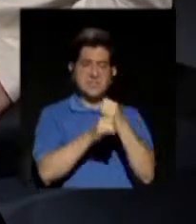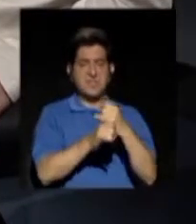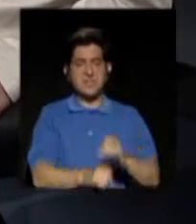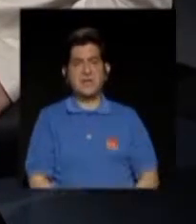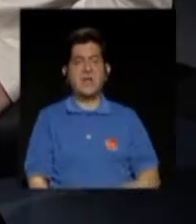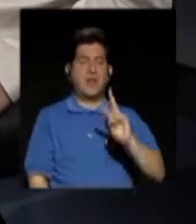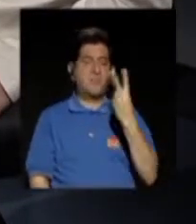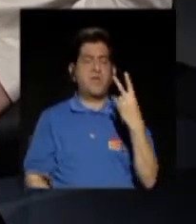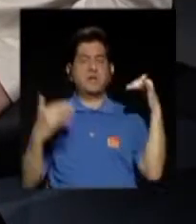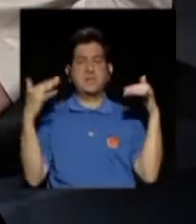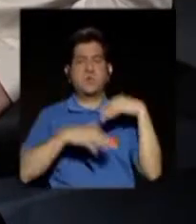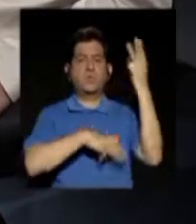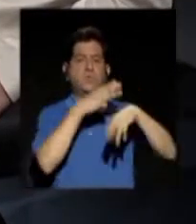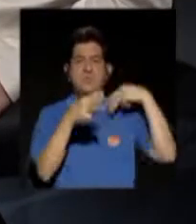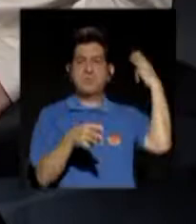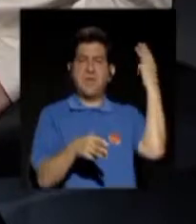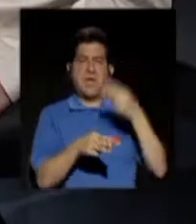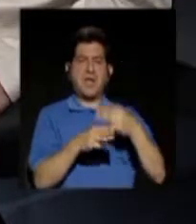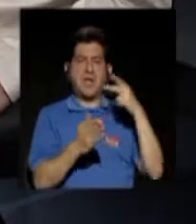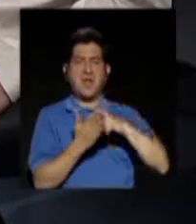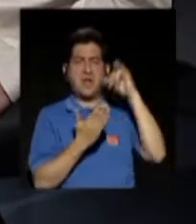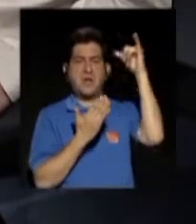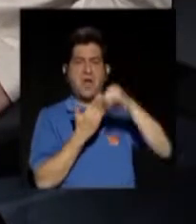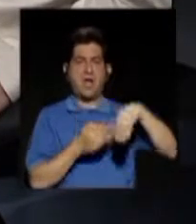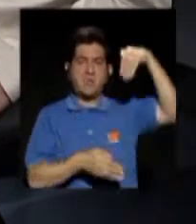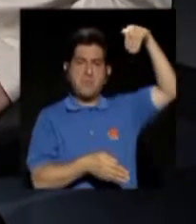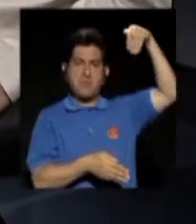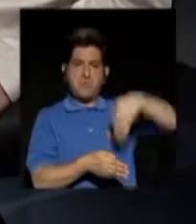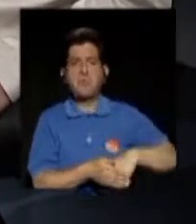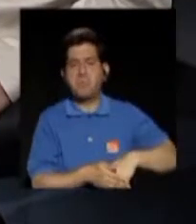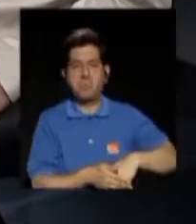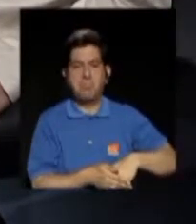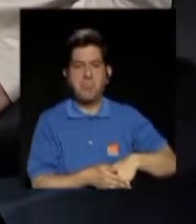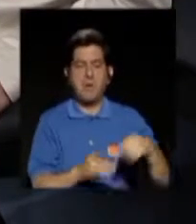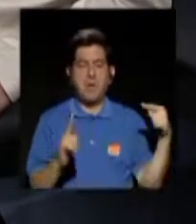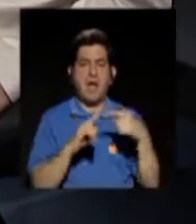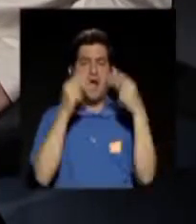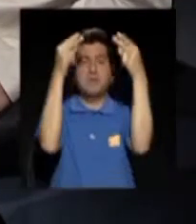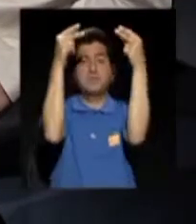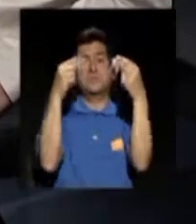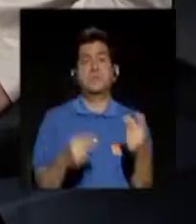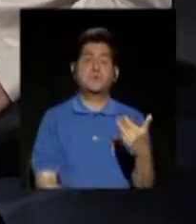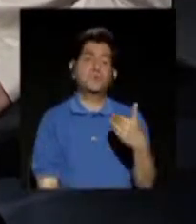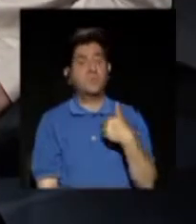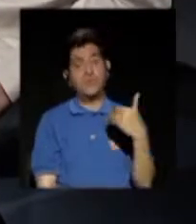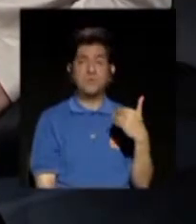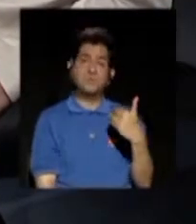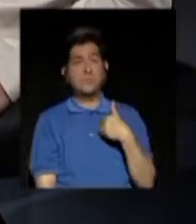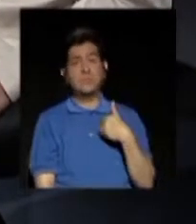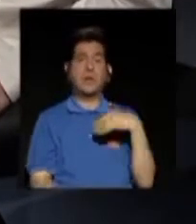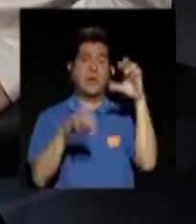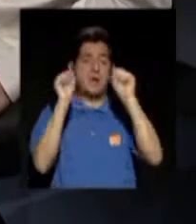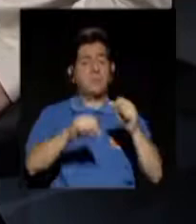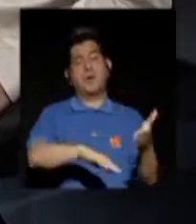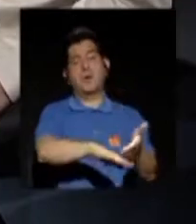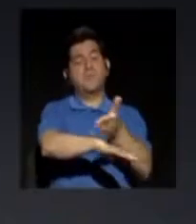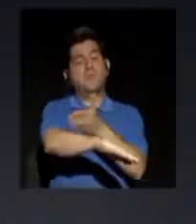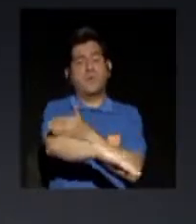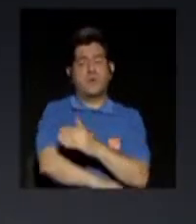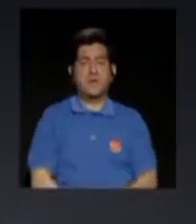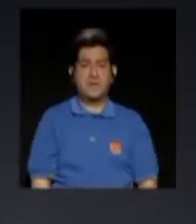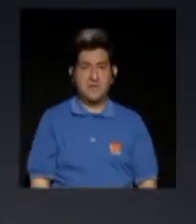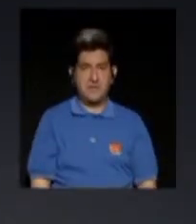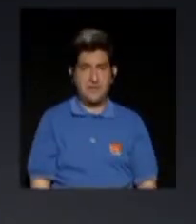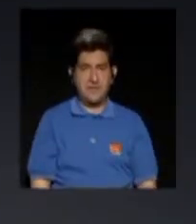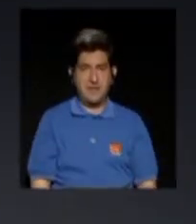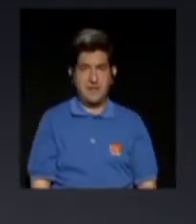la Segunda Guerra Mundial, el proyecto se archiva hasta que haya presupuesto para llevarlo adelante. Los